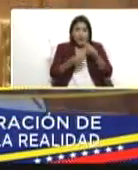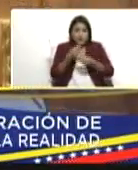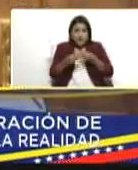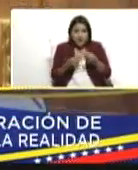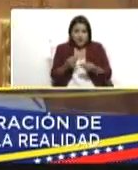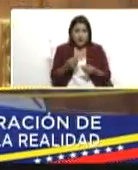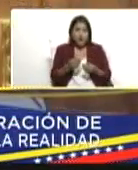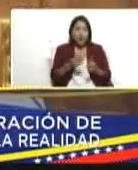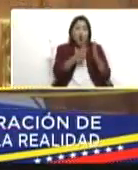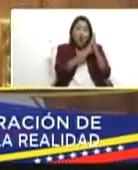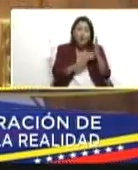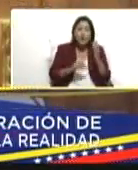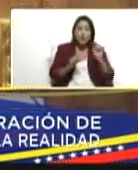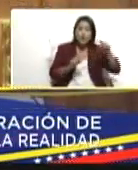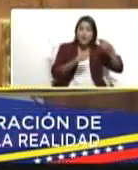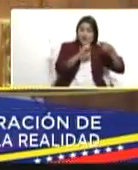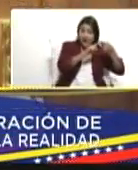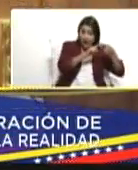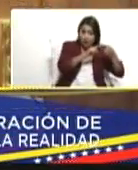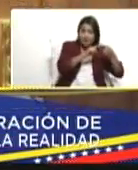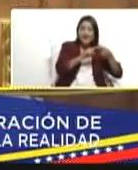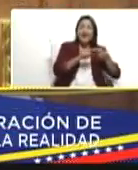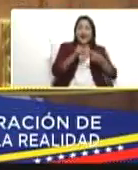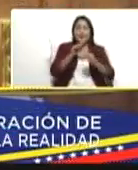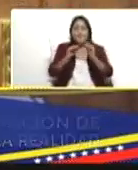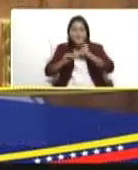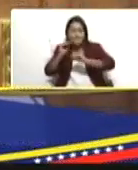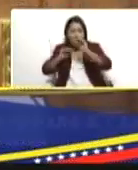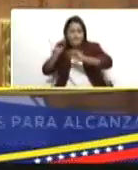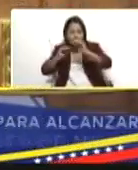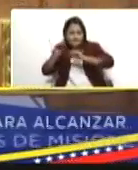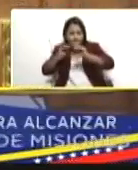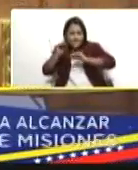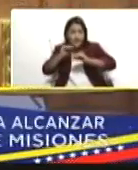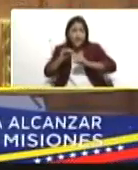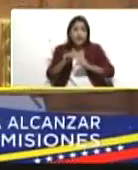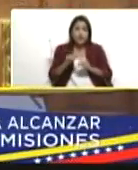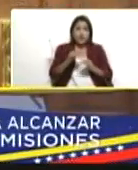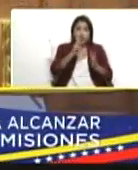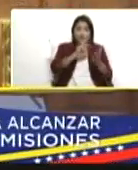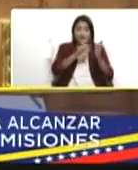tomando la base del primer plan de la patria de Chávez cabalgamos